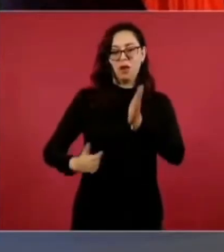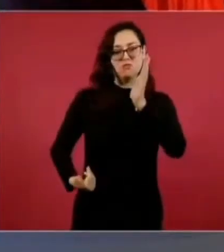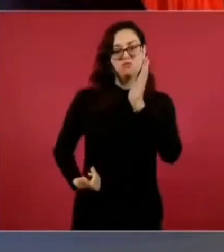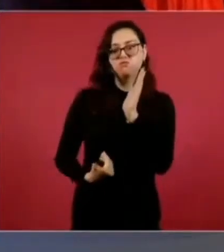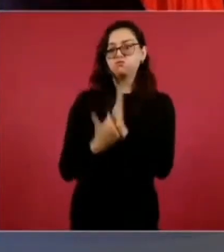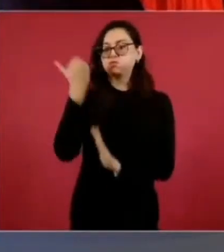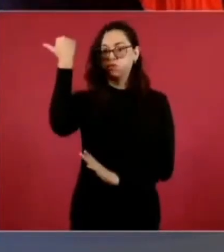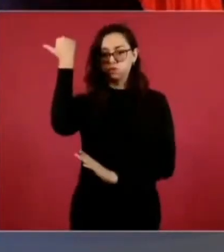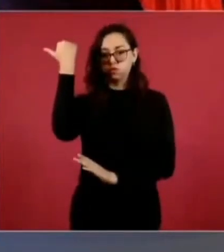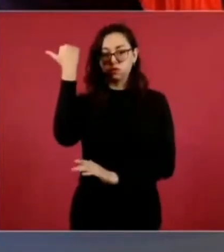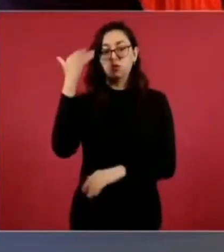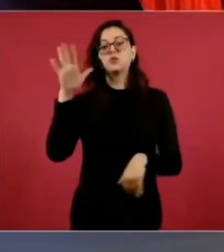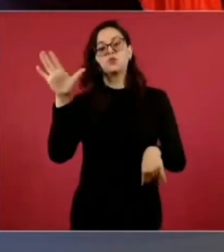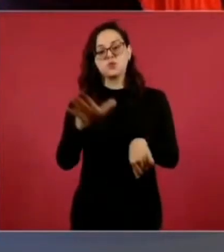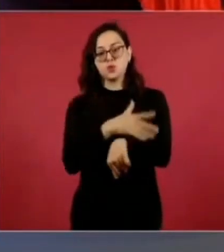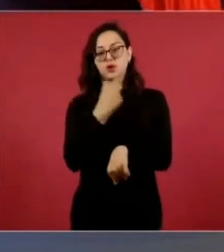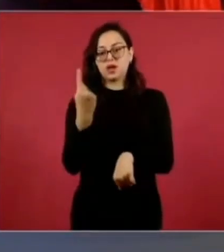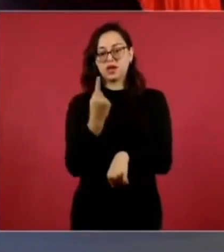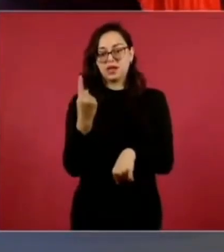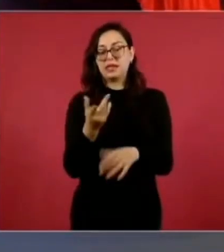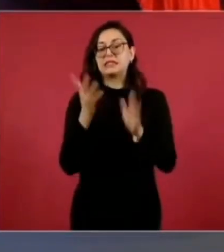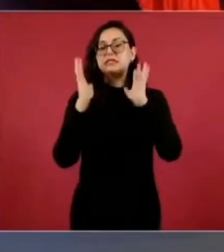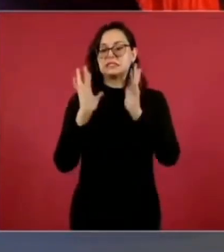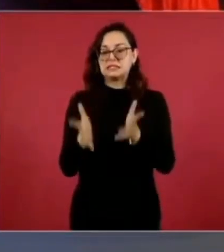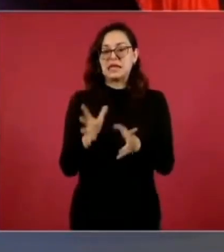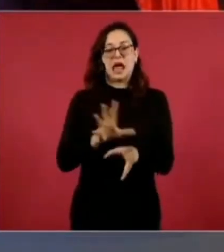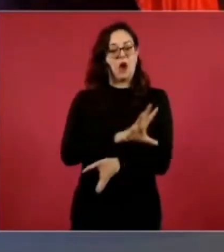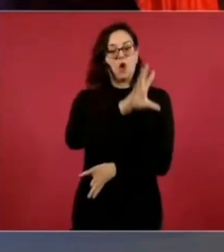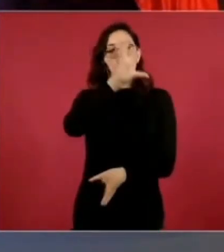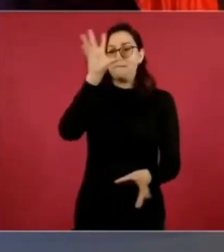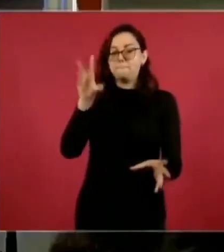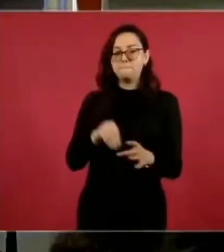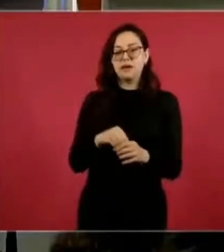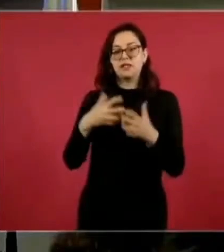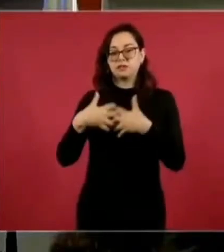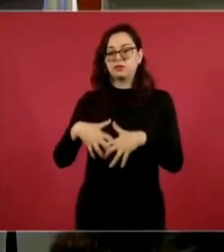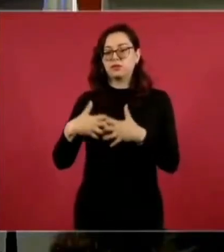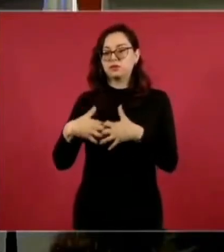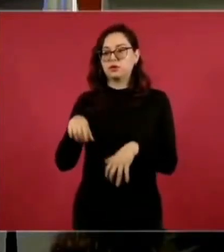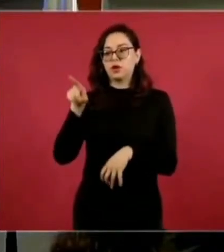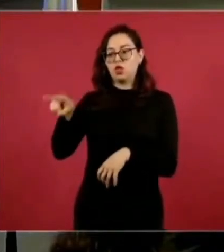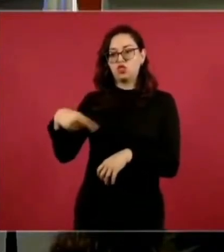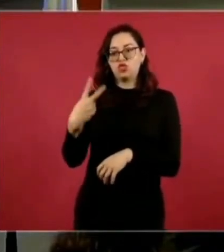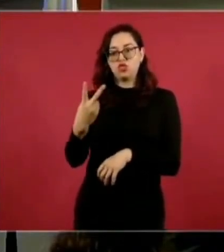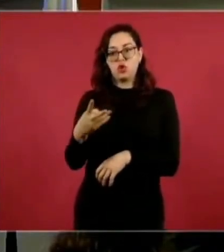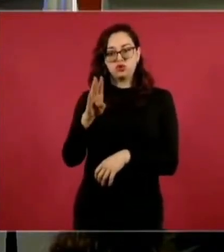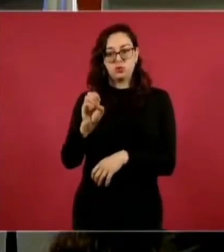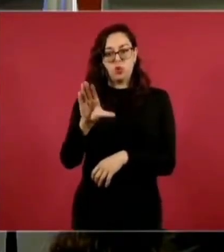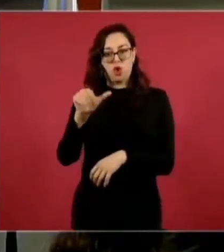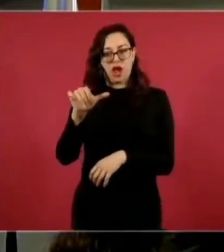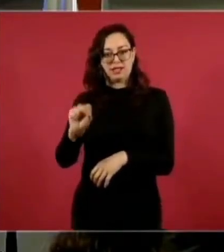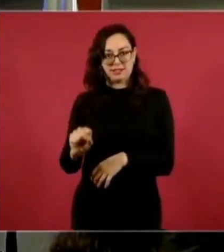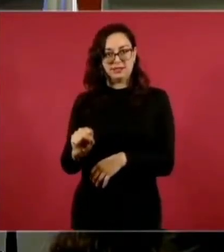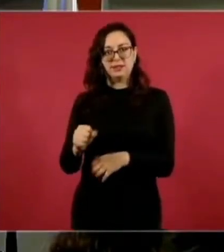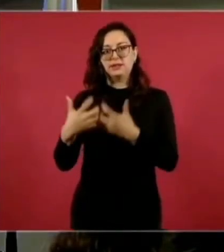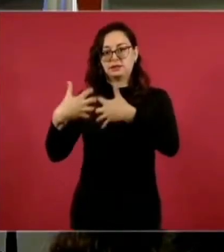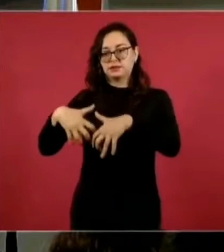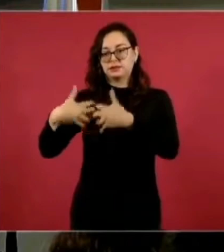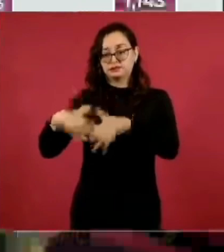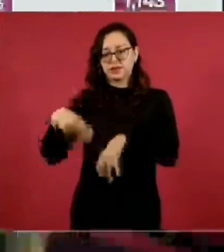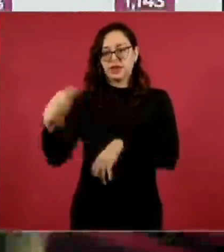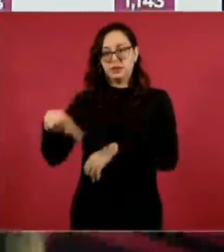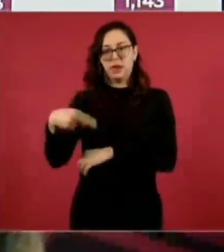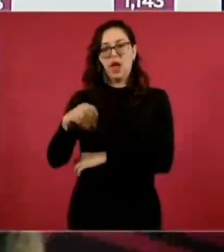que va a entrar en función en los próximos días la refinería Olmeca y a que vamos a